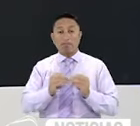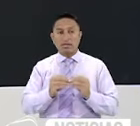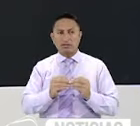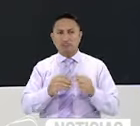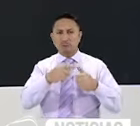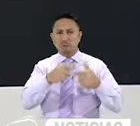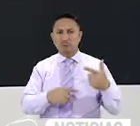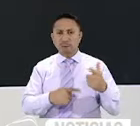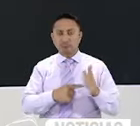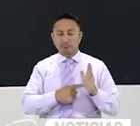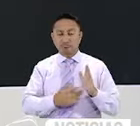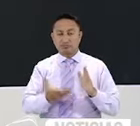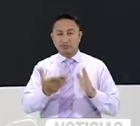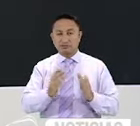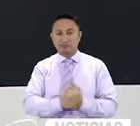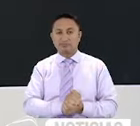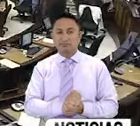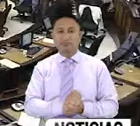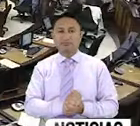les contamos.